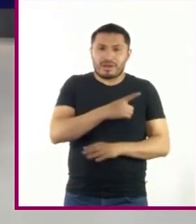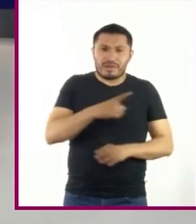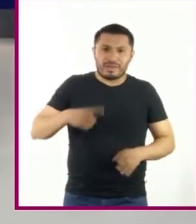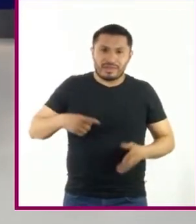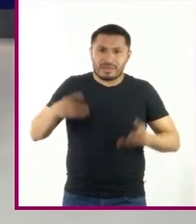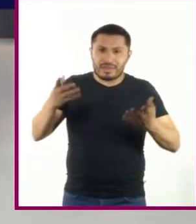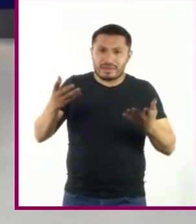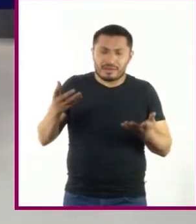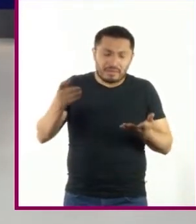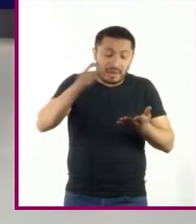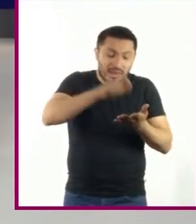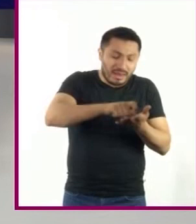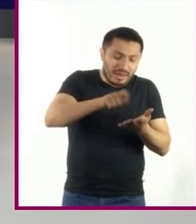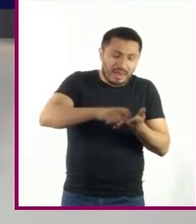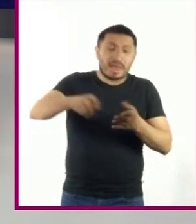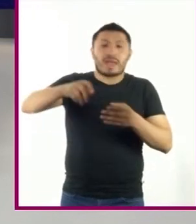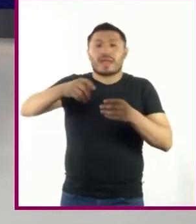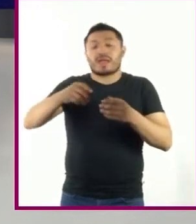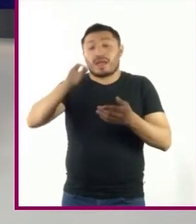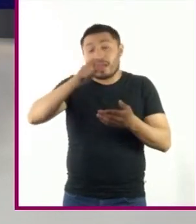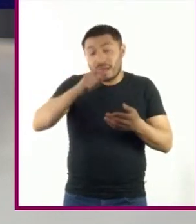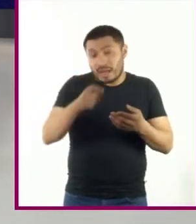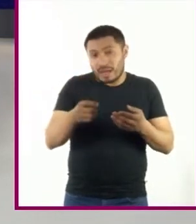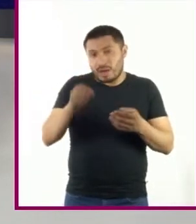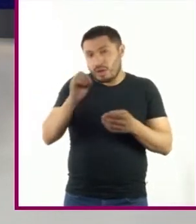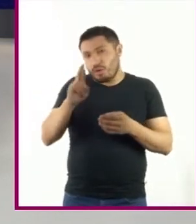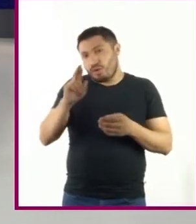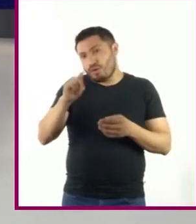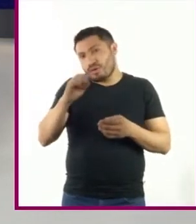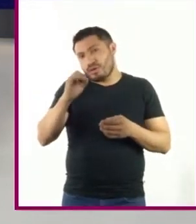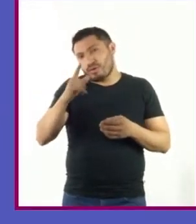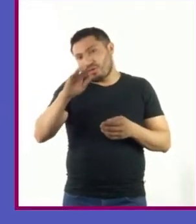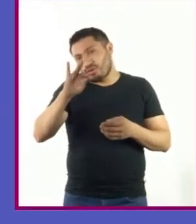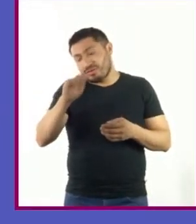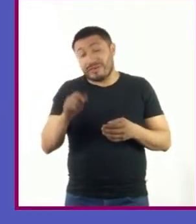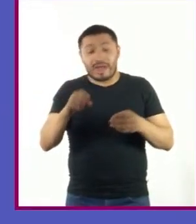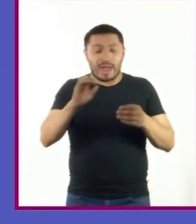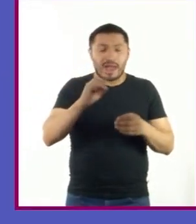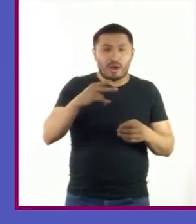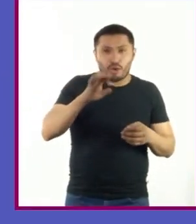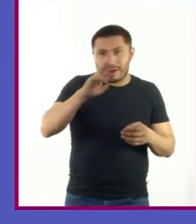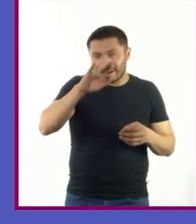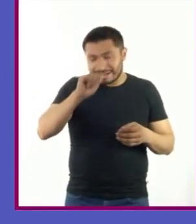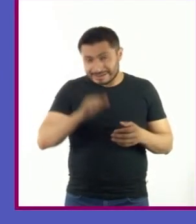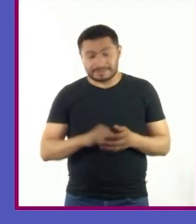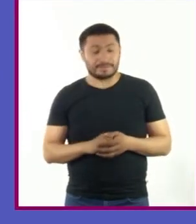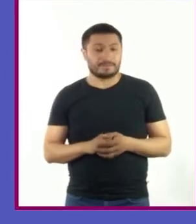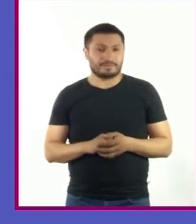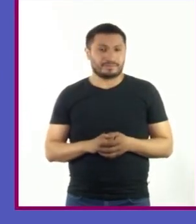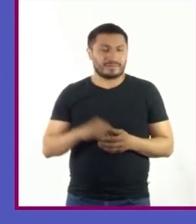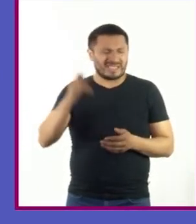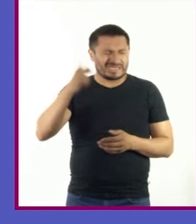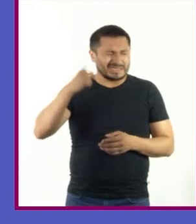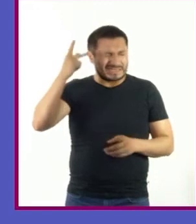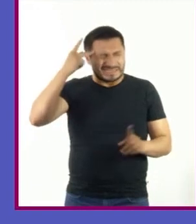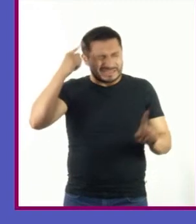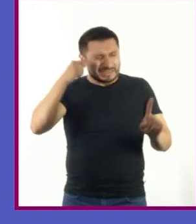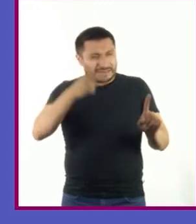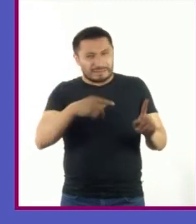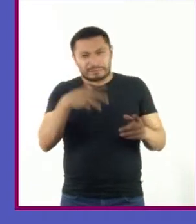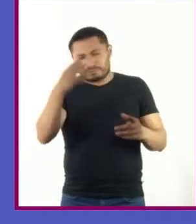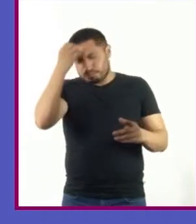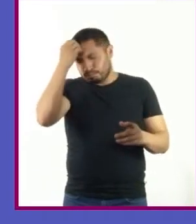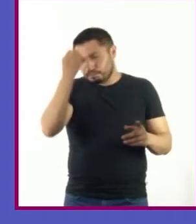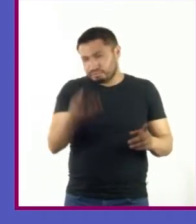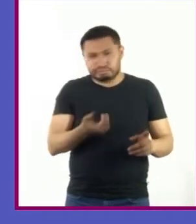hacer en redacción, ortografía y coherencia. Era un príncipe muy perezoso, que no le